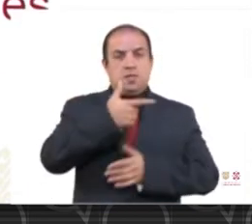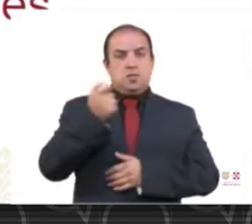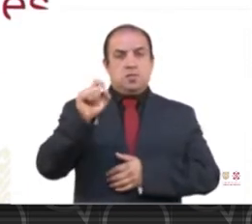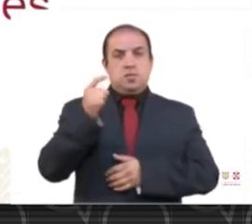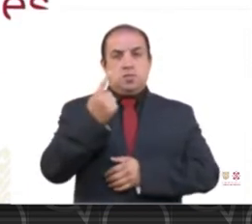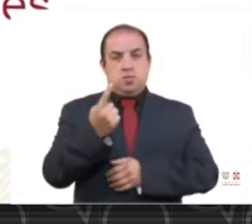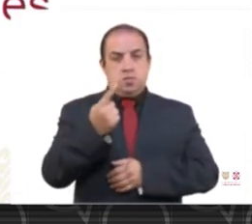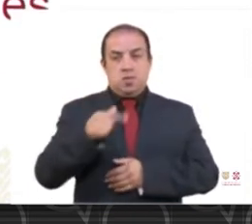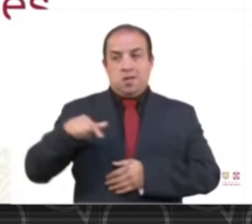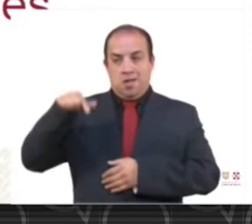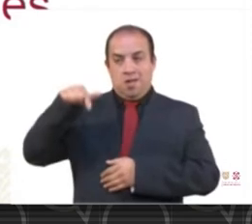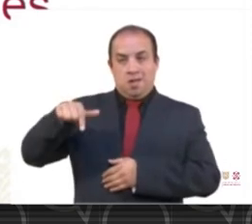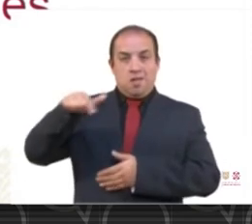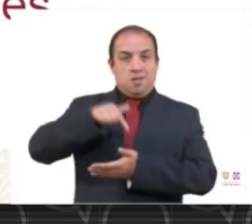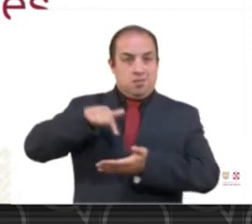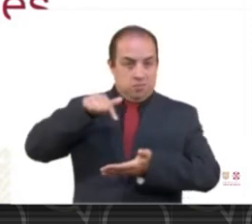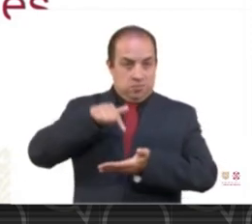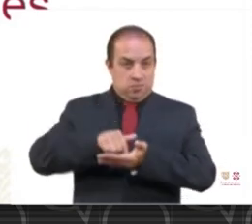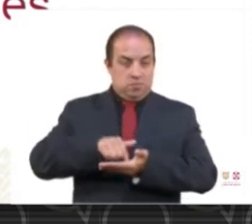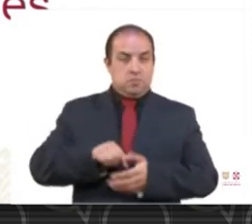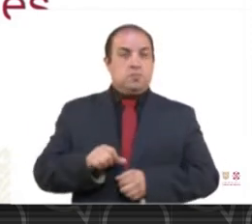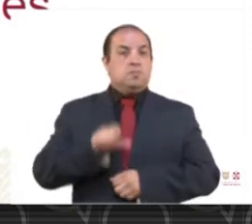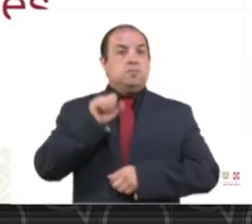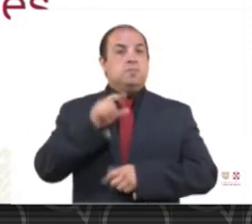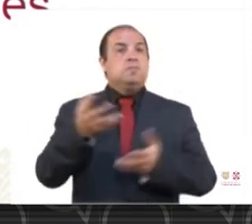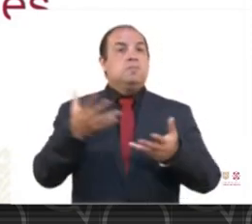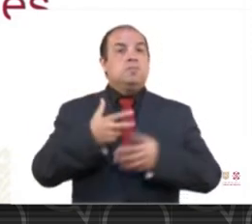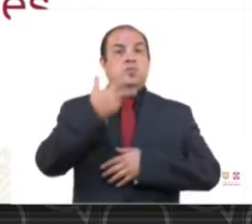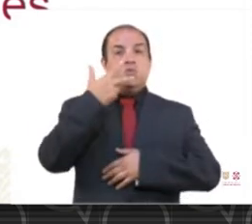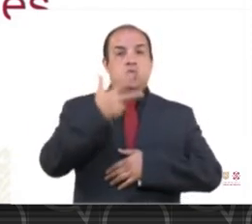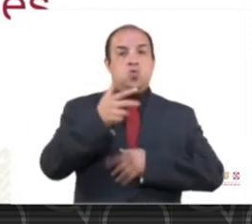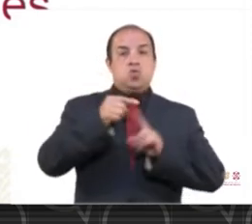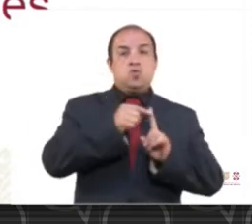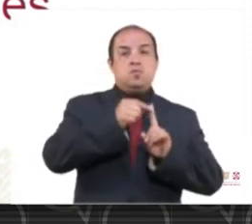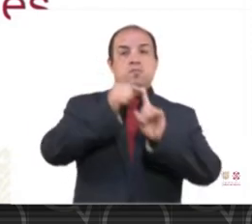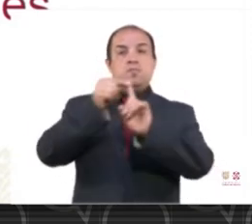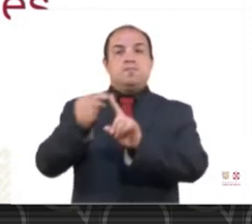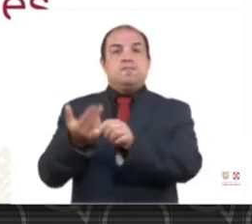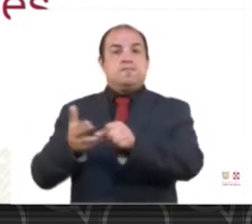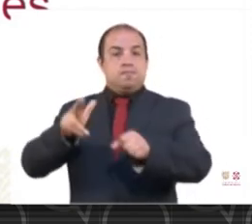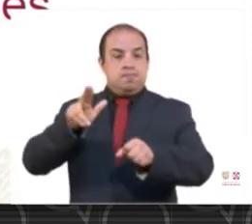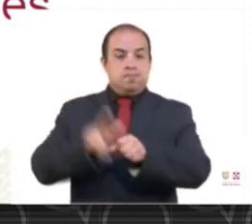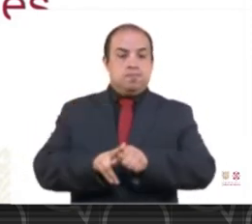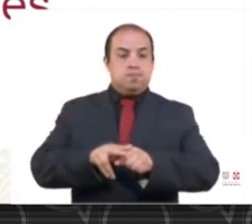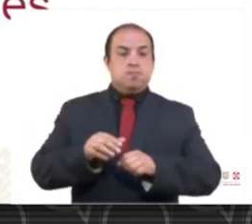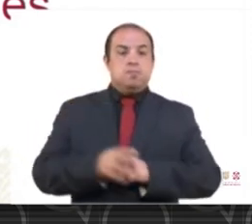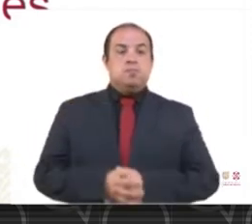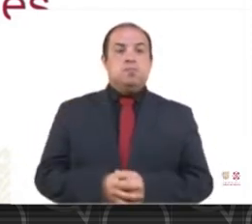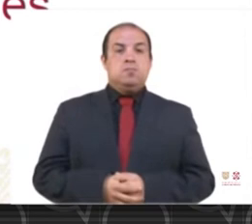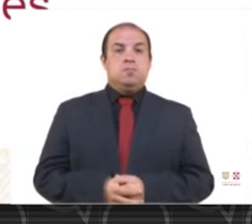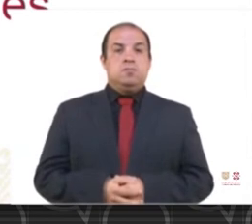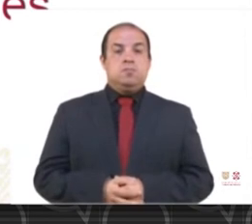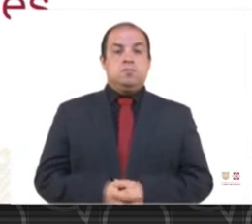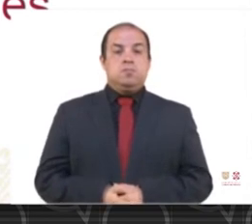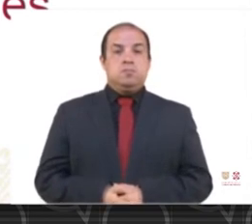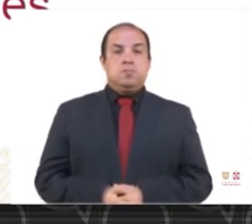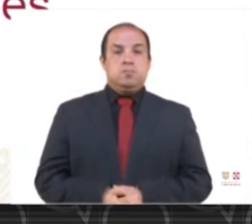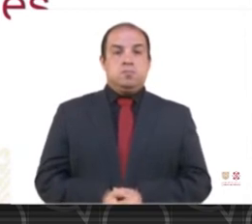2.721 en el lugar y se realizaron 8 traslados a hospitales.